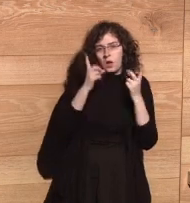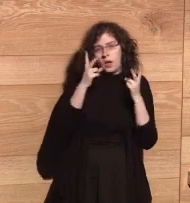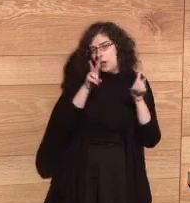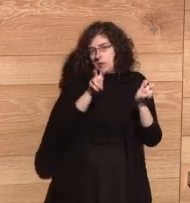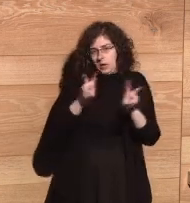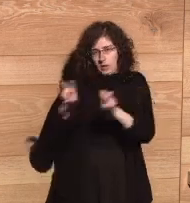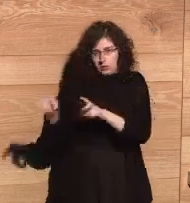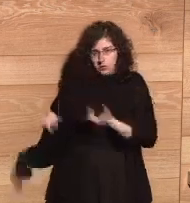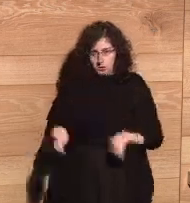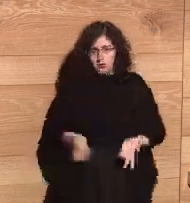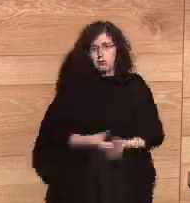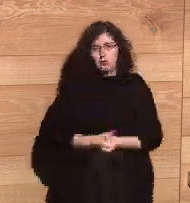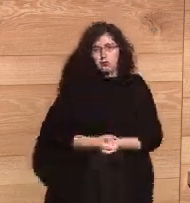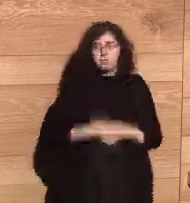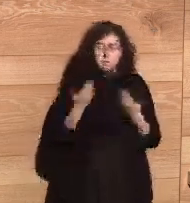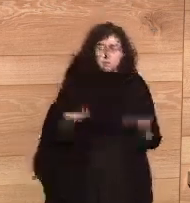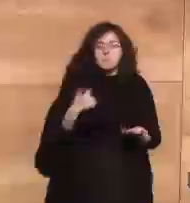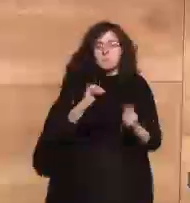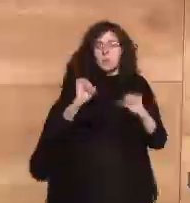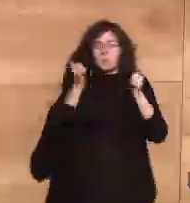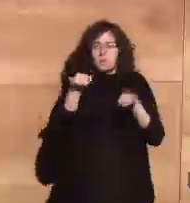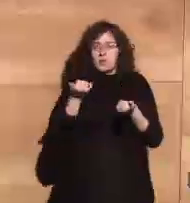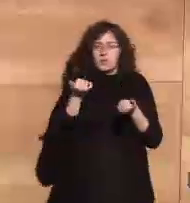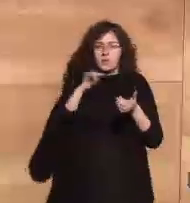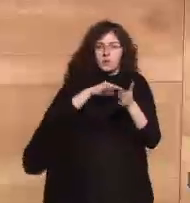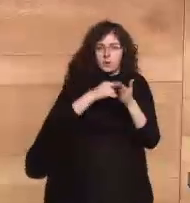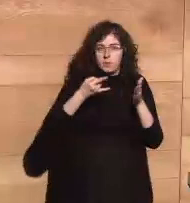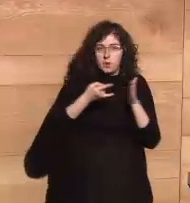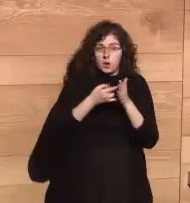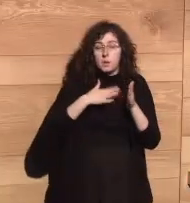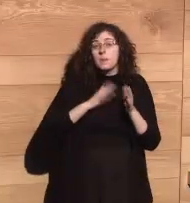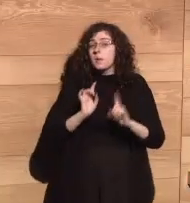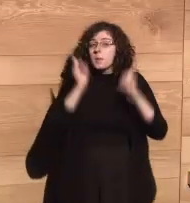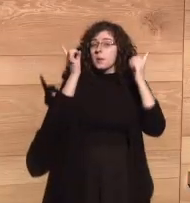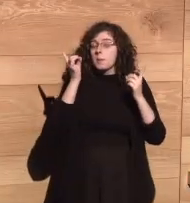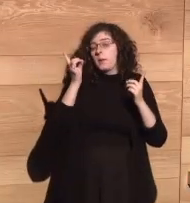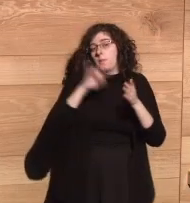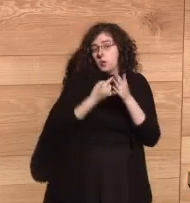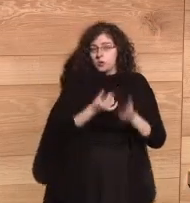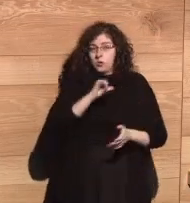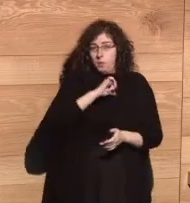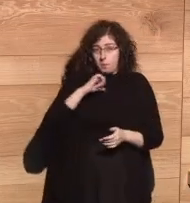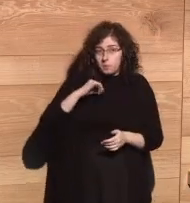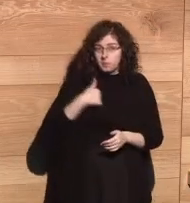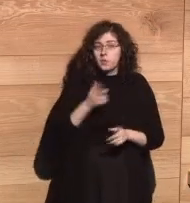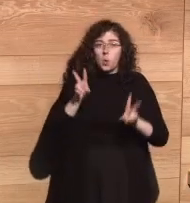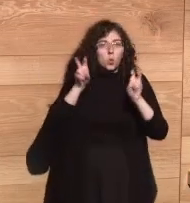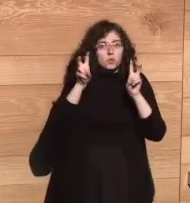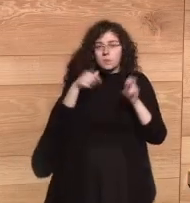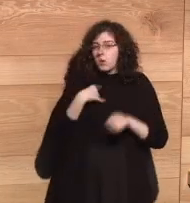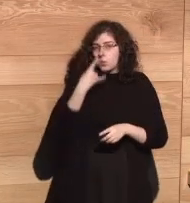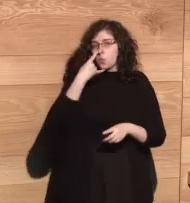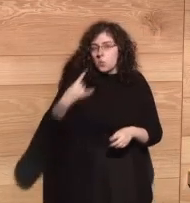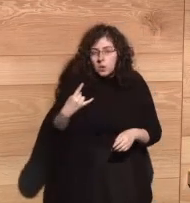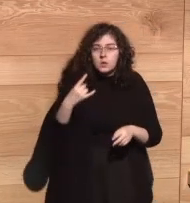¿no? Y entonces empecé a hacer un proyecto que fue mi primer proyecto personal, que es un tema que siempre me fascinó, que es el tema de